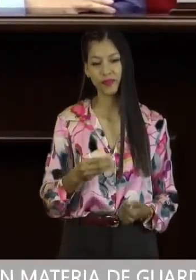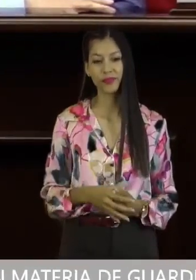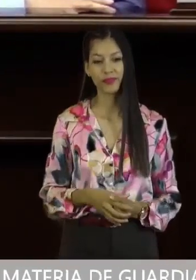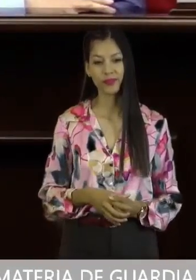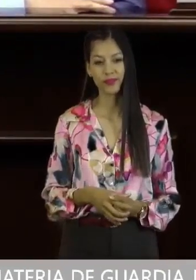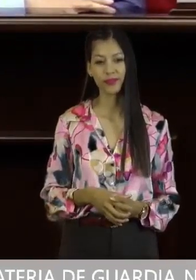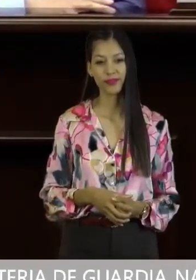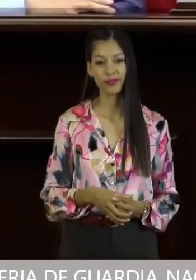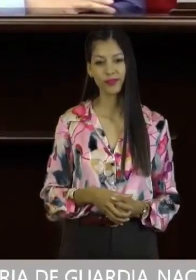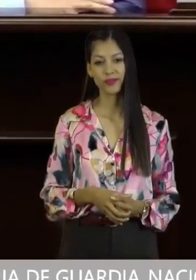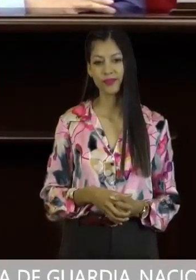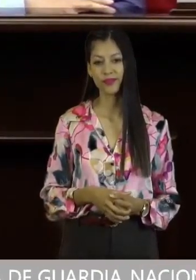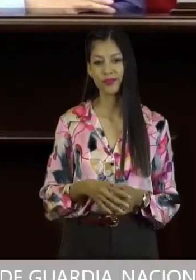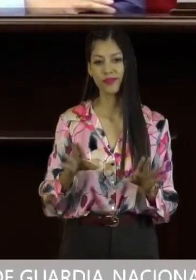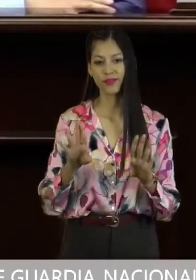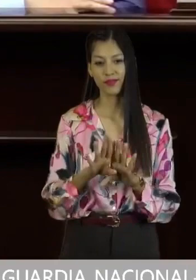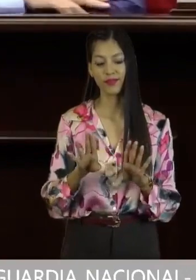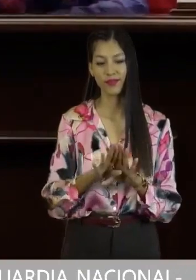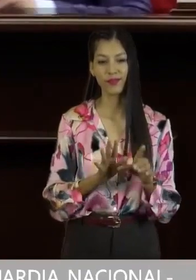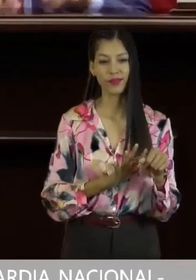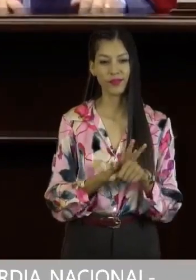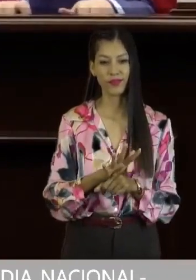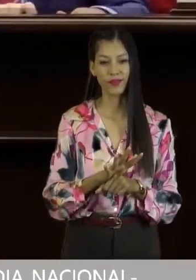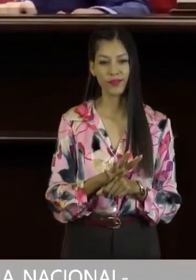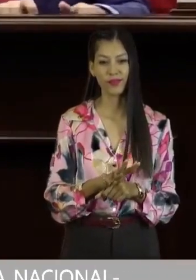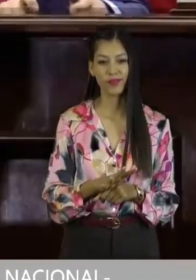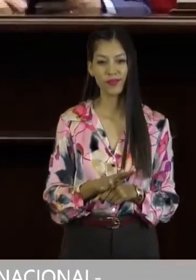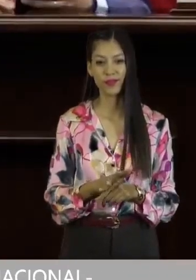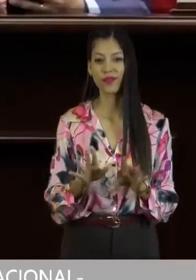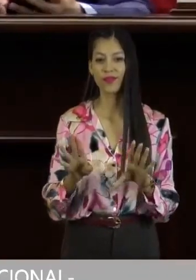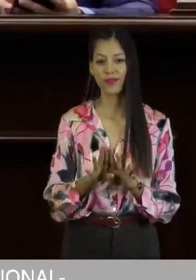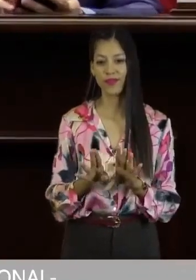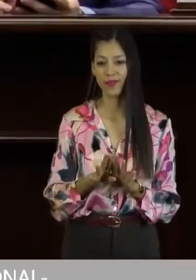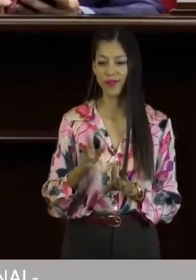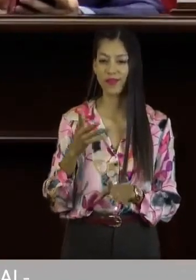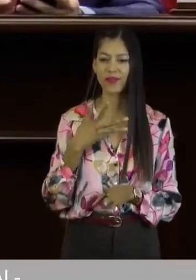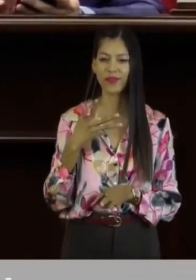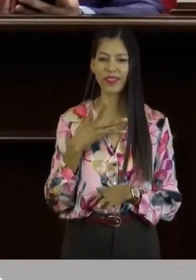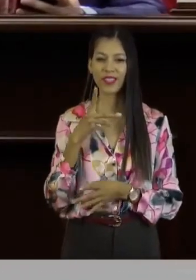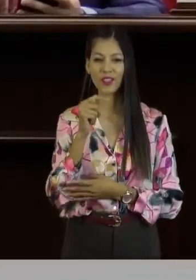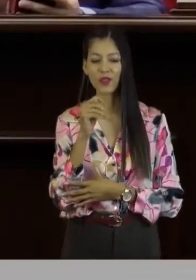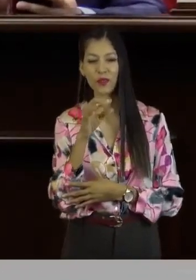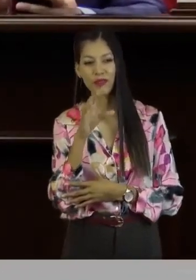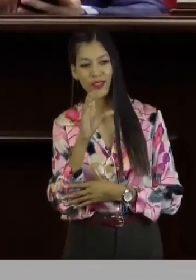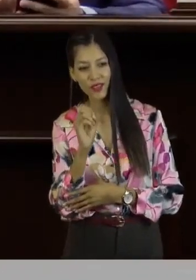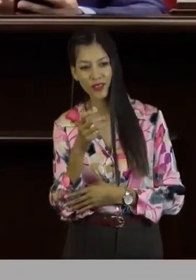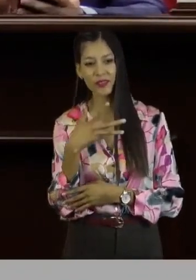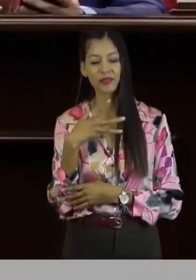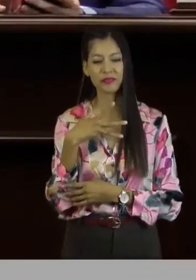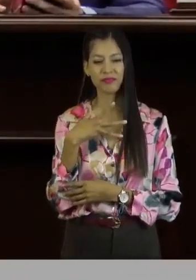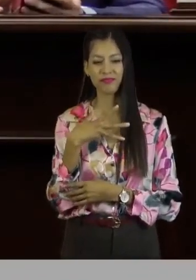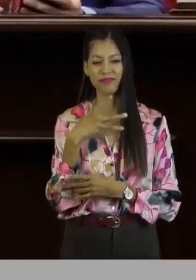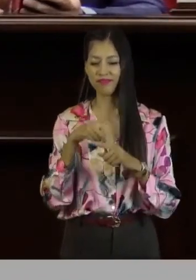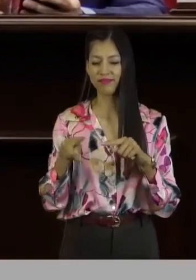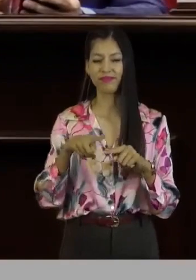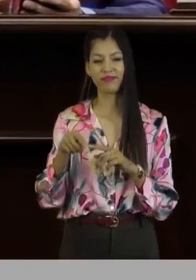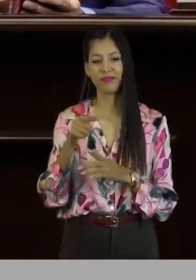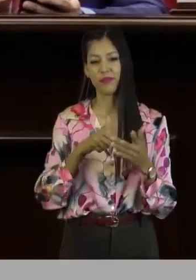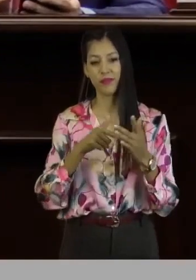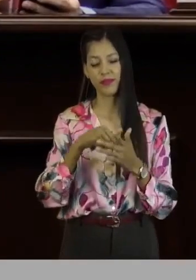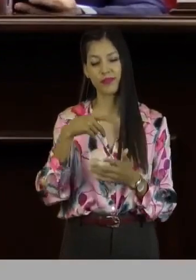No tanto como el trópico húmedo que desborda por todos lados,